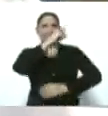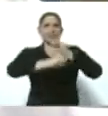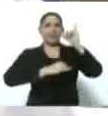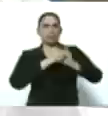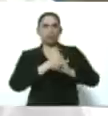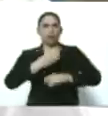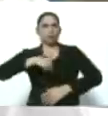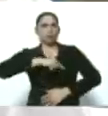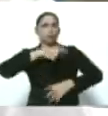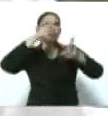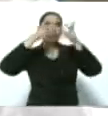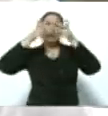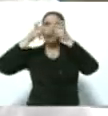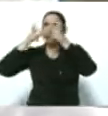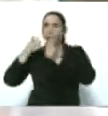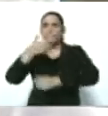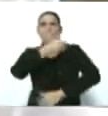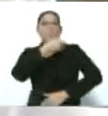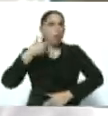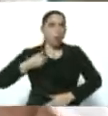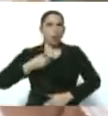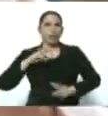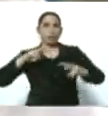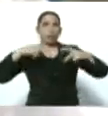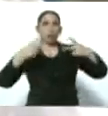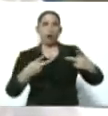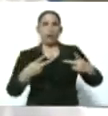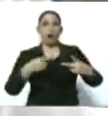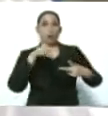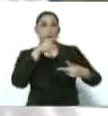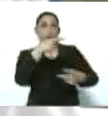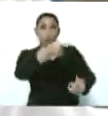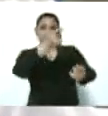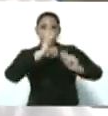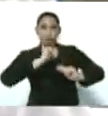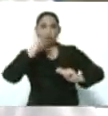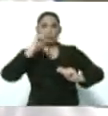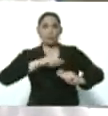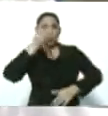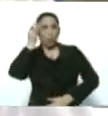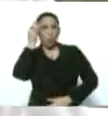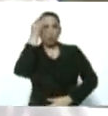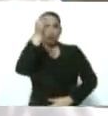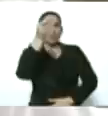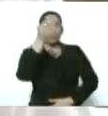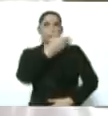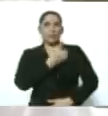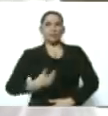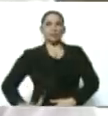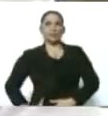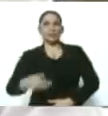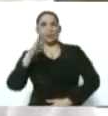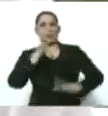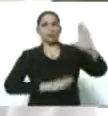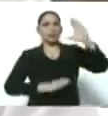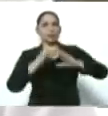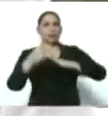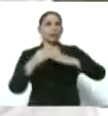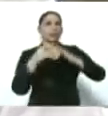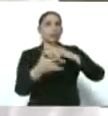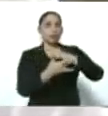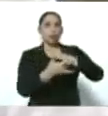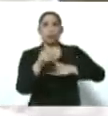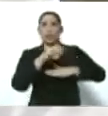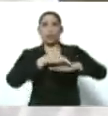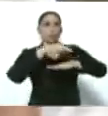las mejores alternativas que tenemos. Usted nos ha encomendado a través del Consejo Presidencial de Ciencia y Tecnología que no